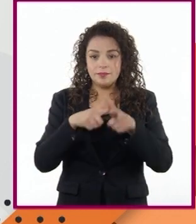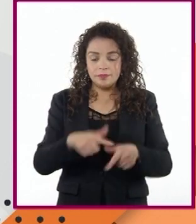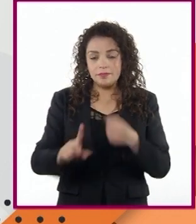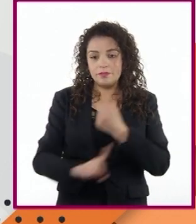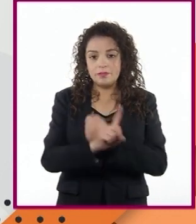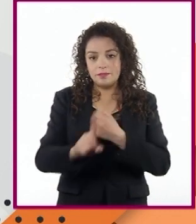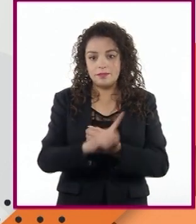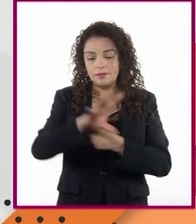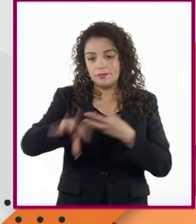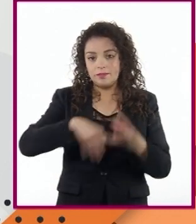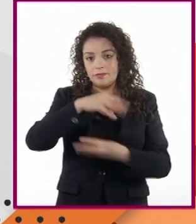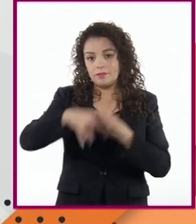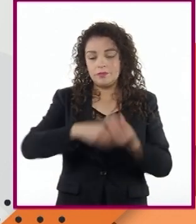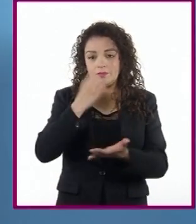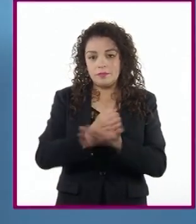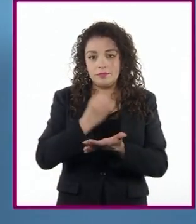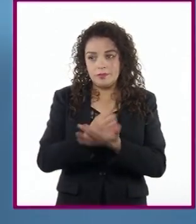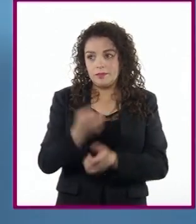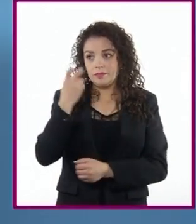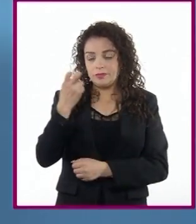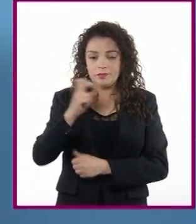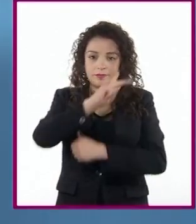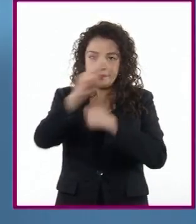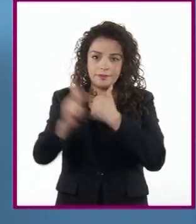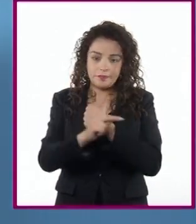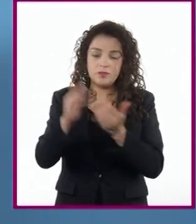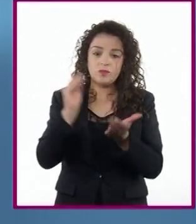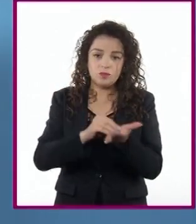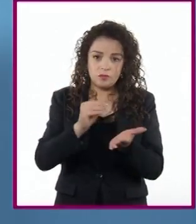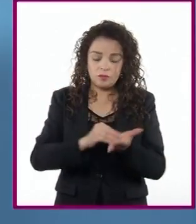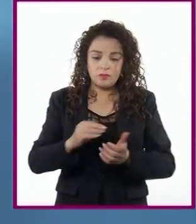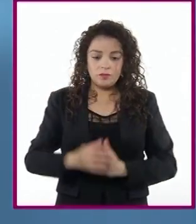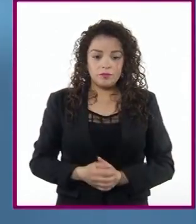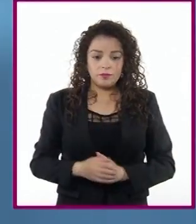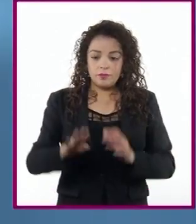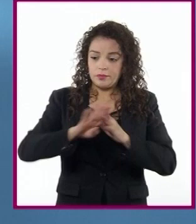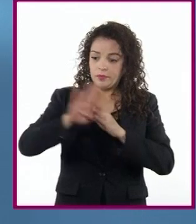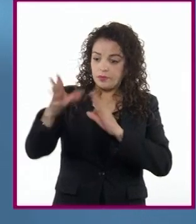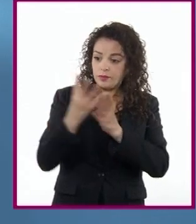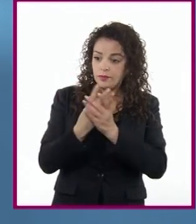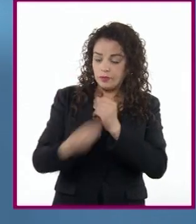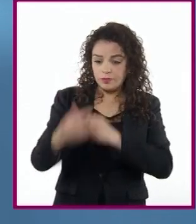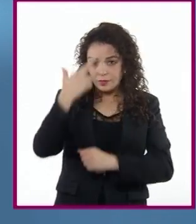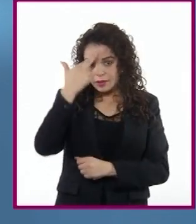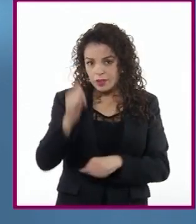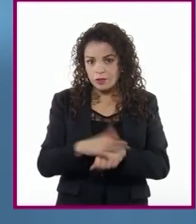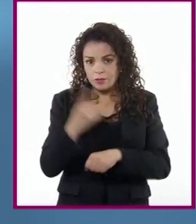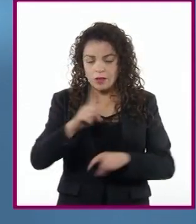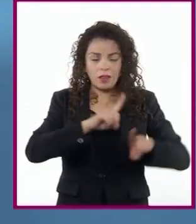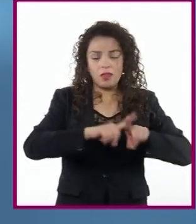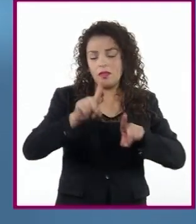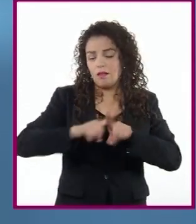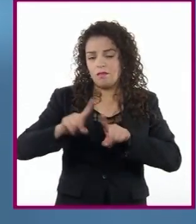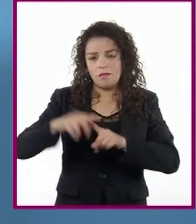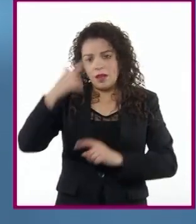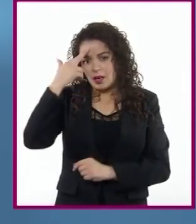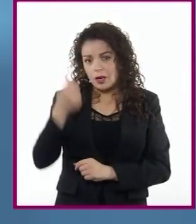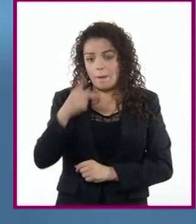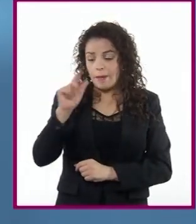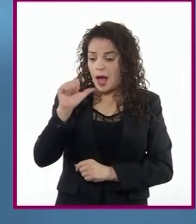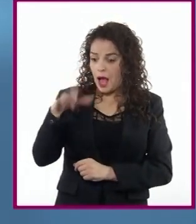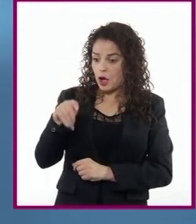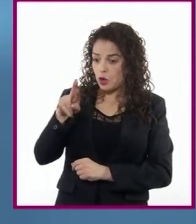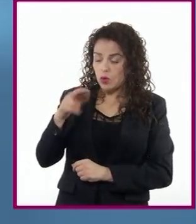económica actual que sufre ese país. Aunque las causas de la migración son diversas, ACNUR busca actuar en cada situación